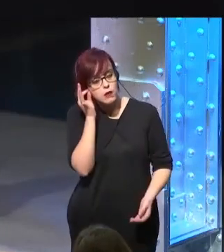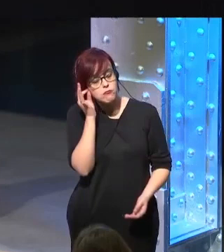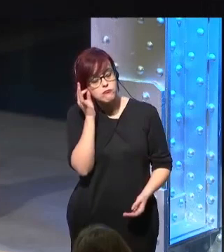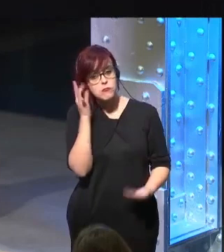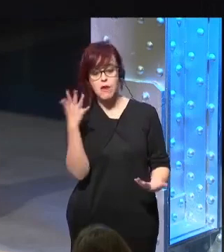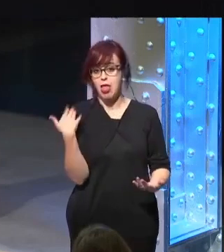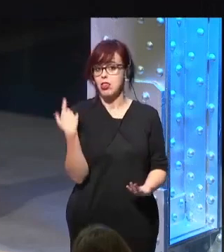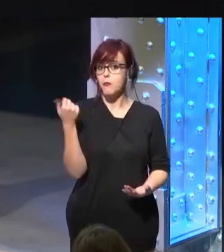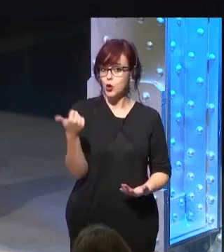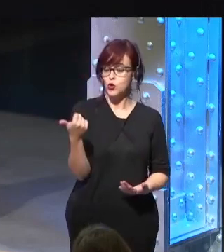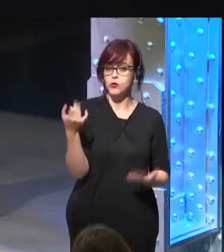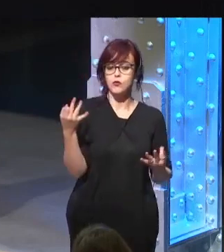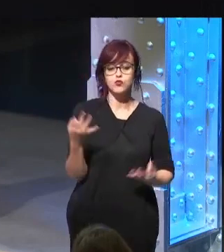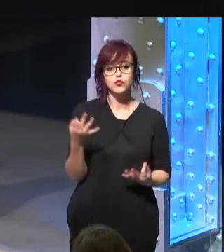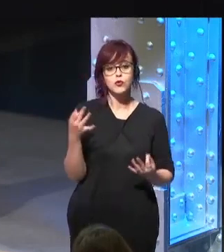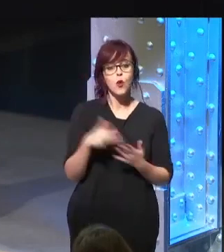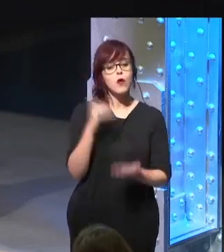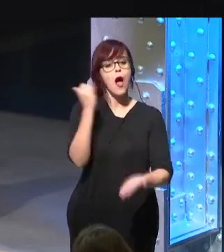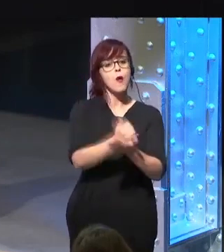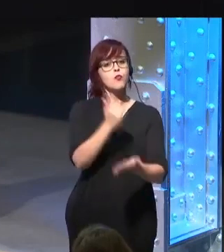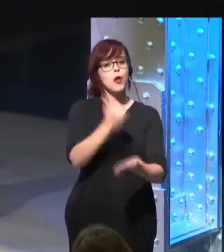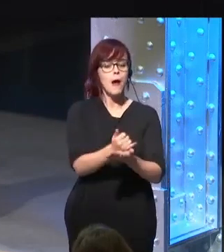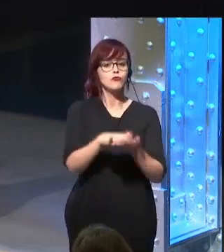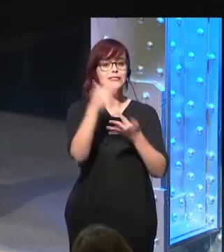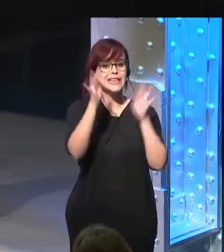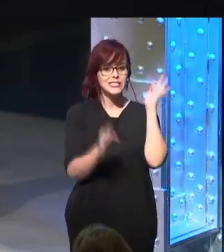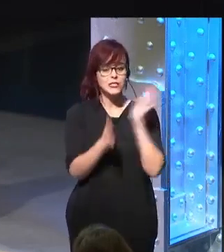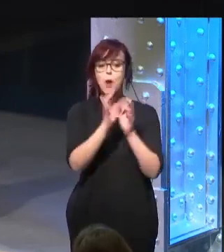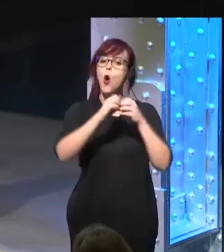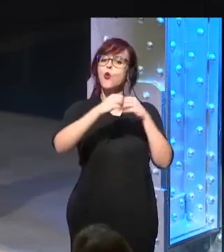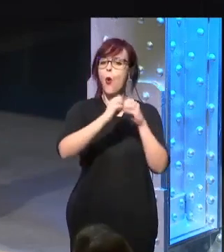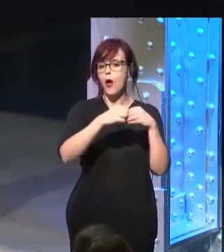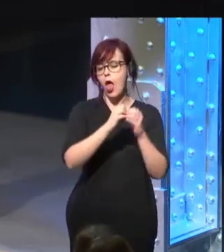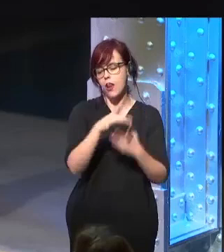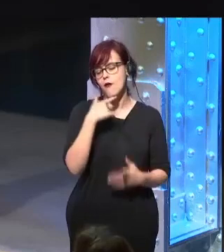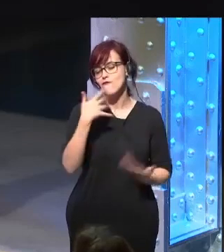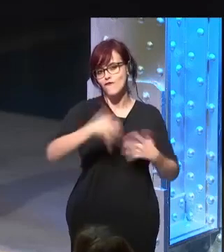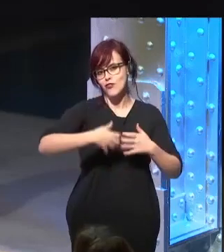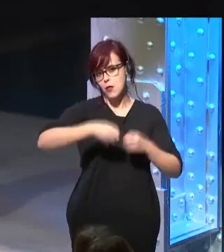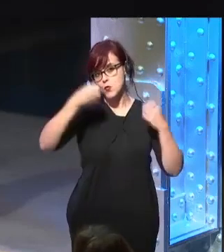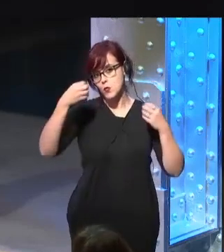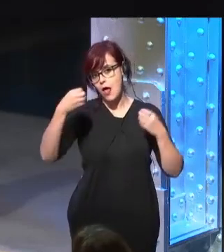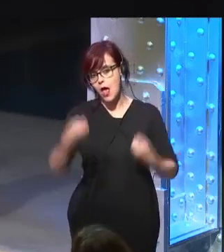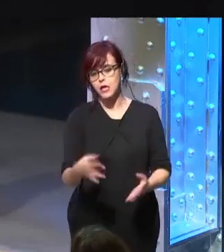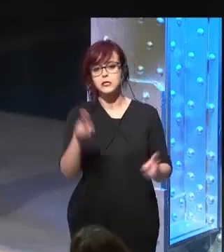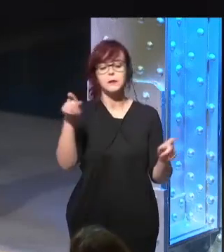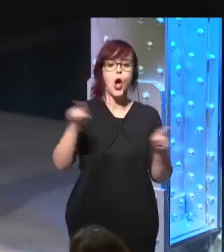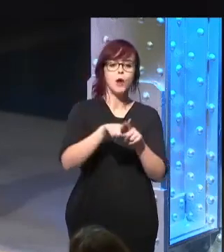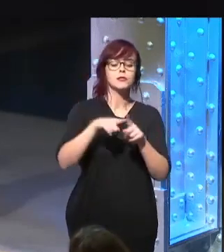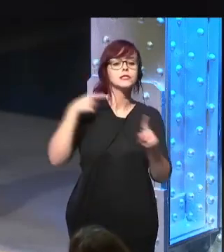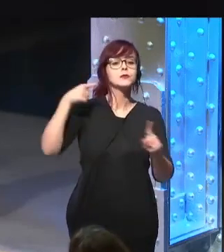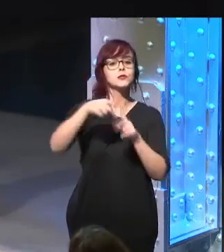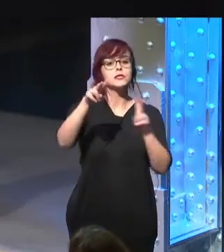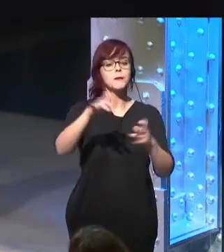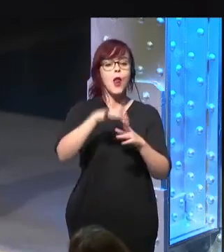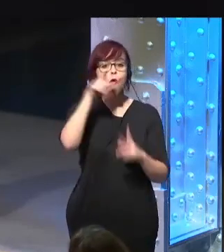Hace poco hice una prueba, un test. Google es una forma muy buena de ver cómo